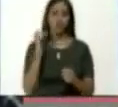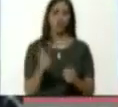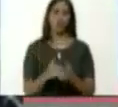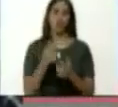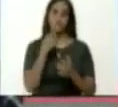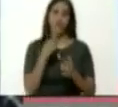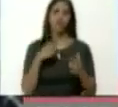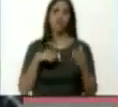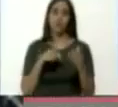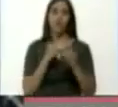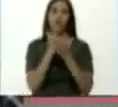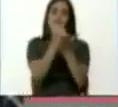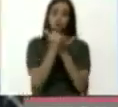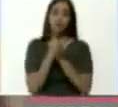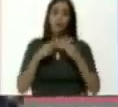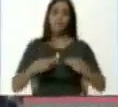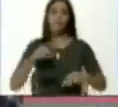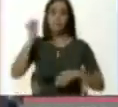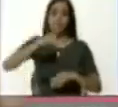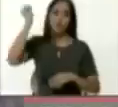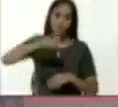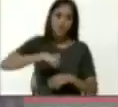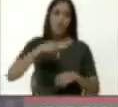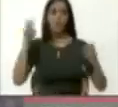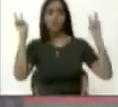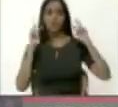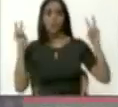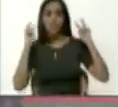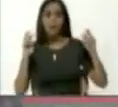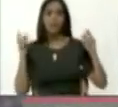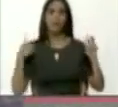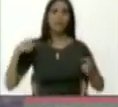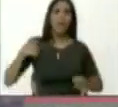entrar la ayuda humanitaria sí o sí, porque teníamos supuestamente